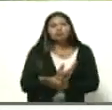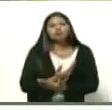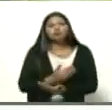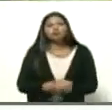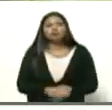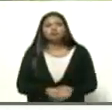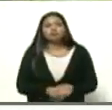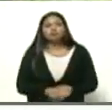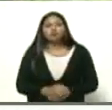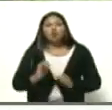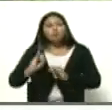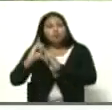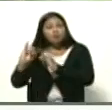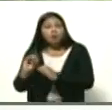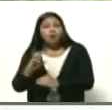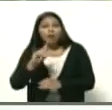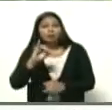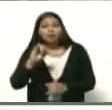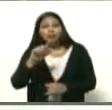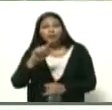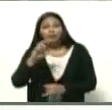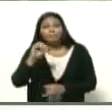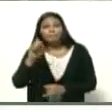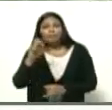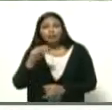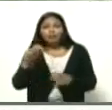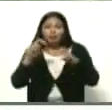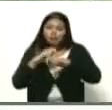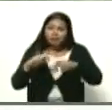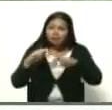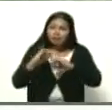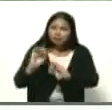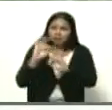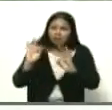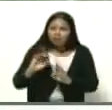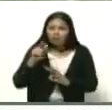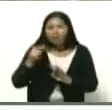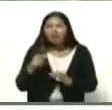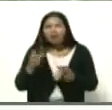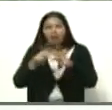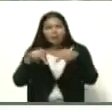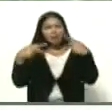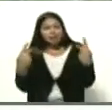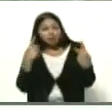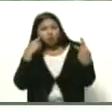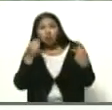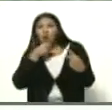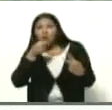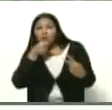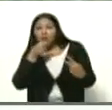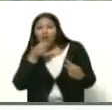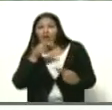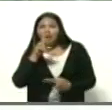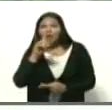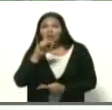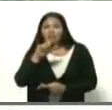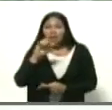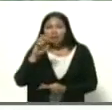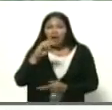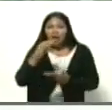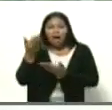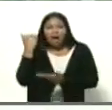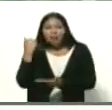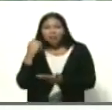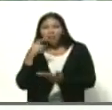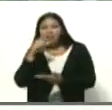Lo mismo pasó con Dilma en Brasil. Cuando uno revisa la prensa, a mí me correspondió entrevistar a Dilma Rousseff horas antes de que la